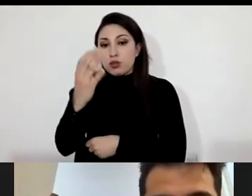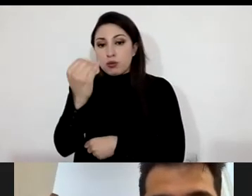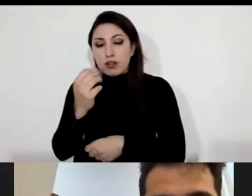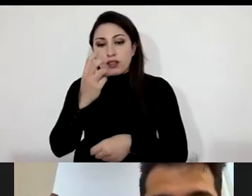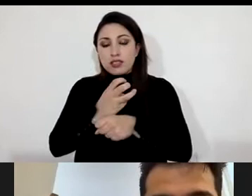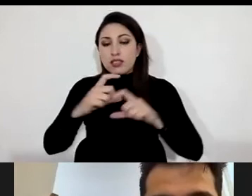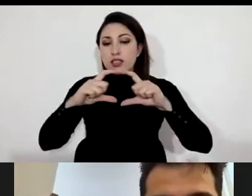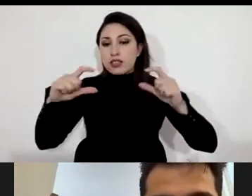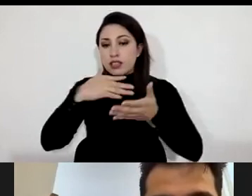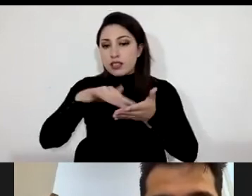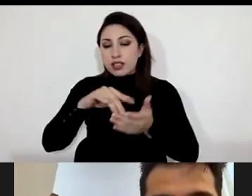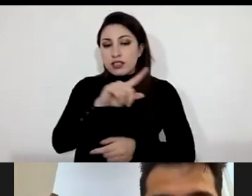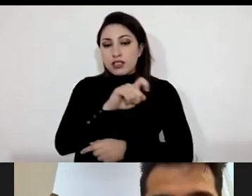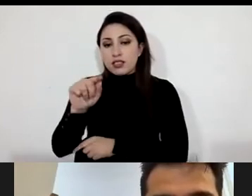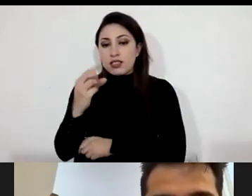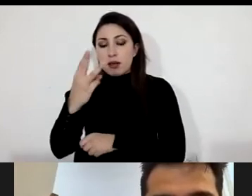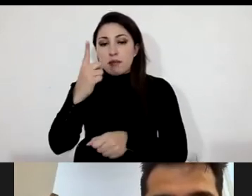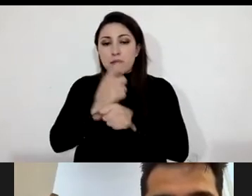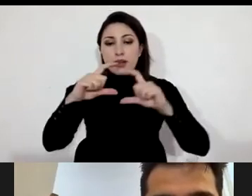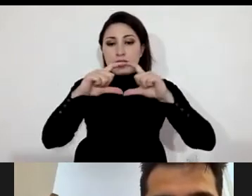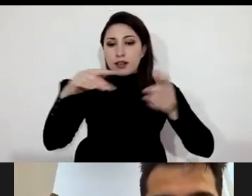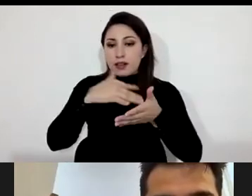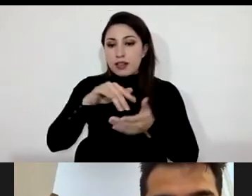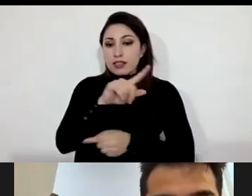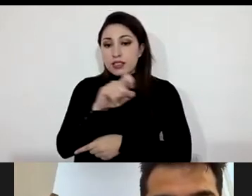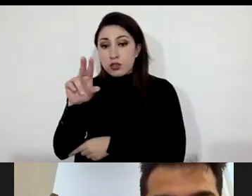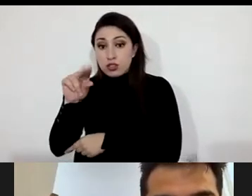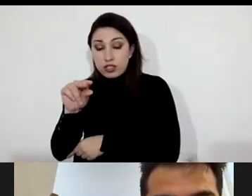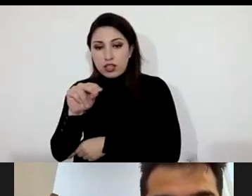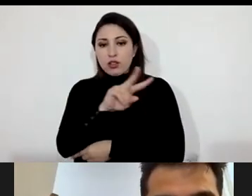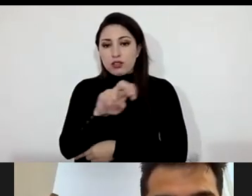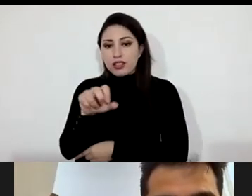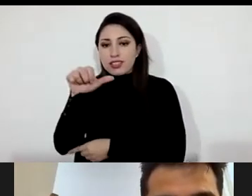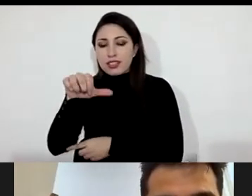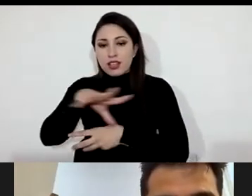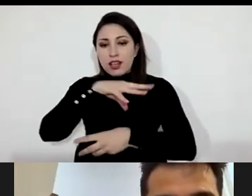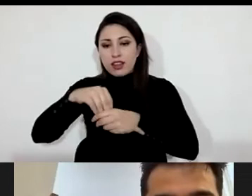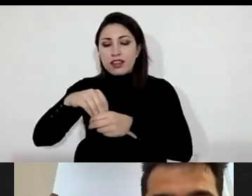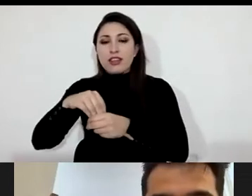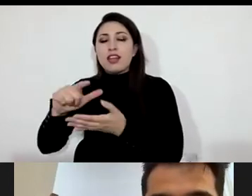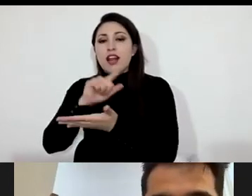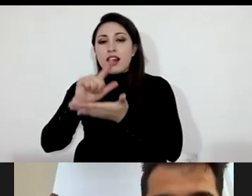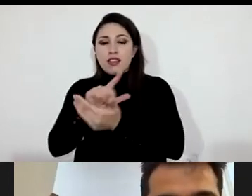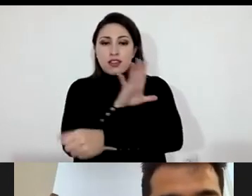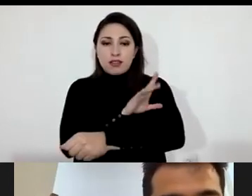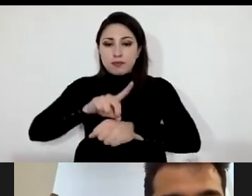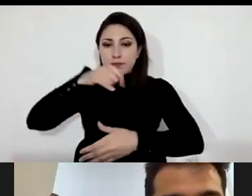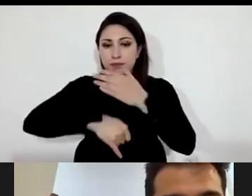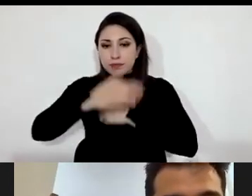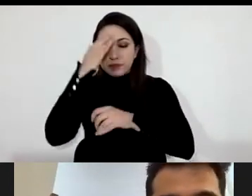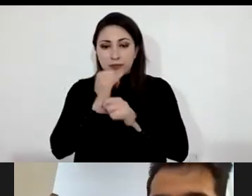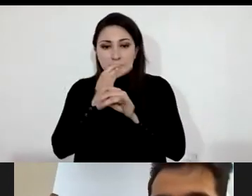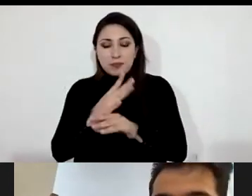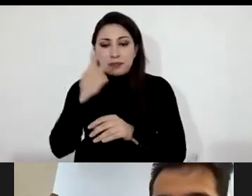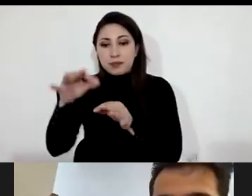párrafo, 173, primer párrafo, 180 y 216 de la Ley de Transparencia, con la finalidad de dar cumplimiento a la resolución